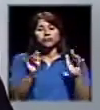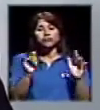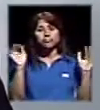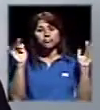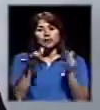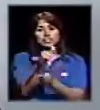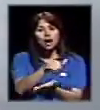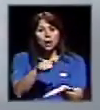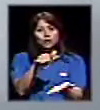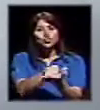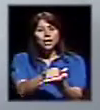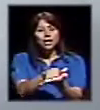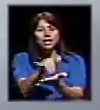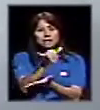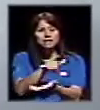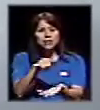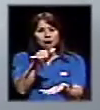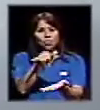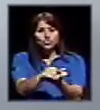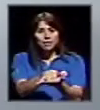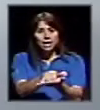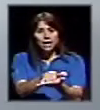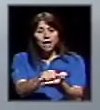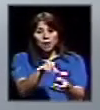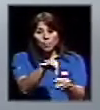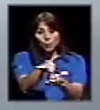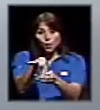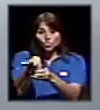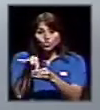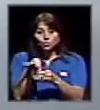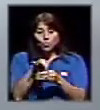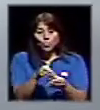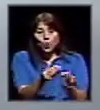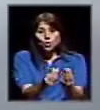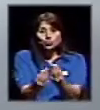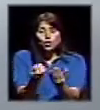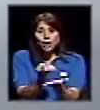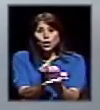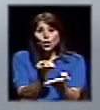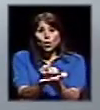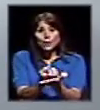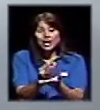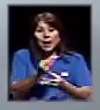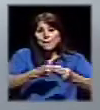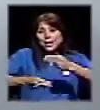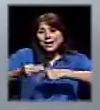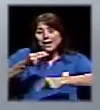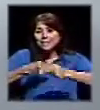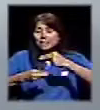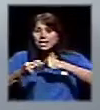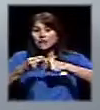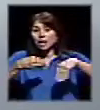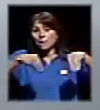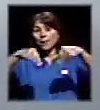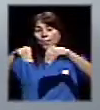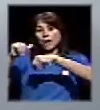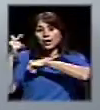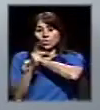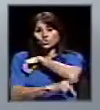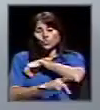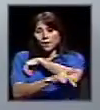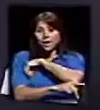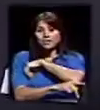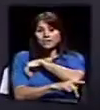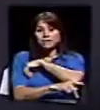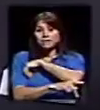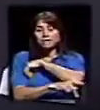por la naturaleza de su producción económica mercantil para la exportación, abierta al mundo, estrictamente, y por